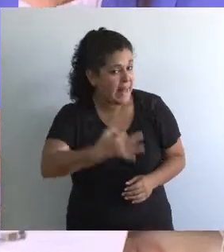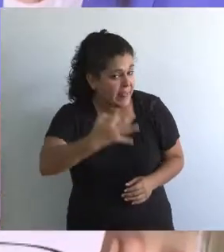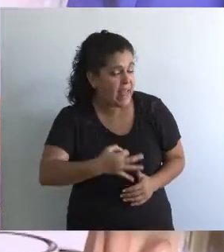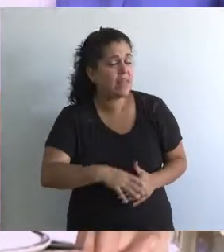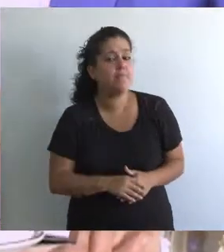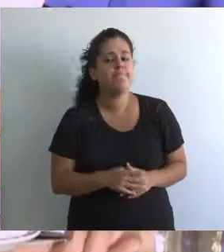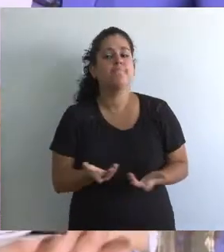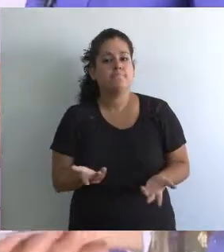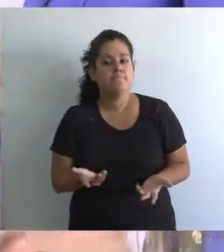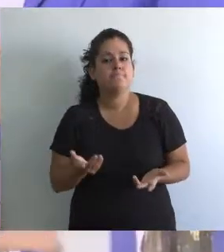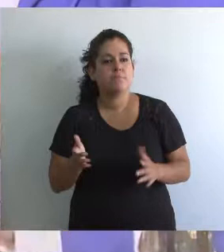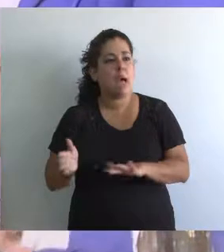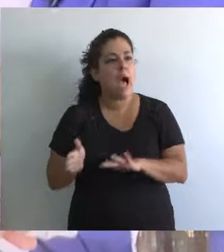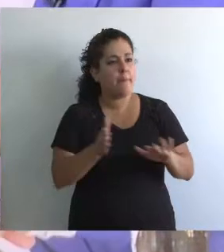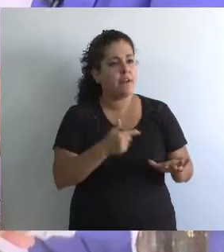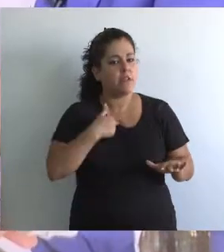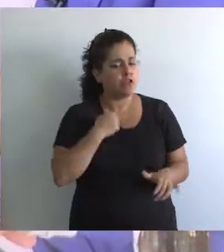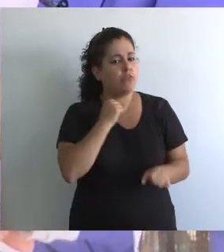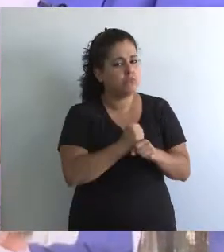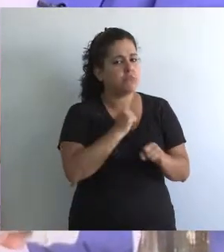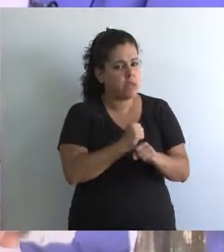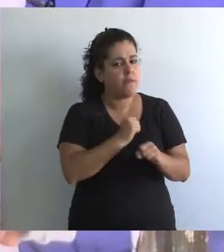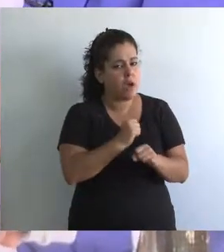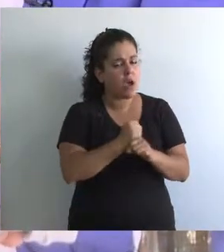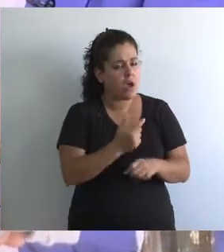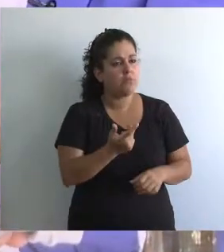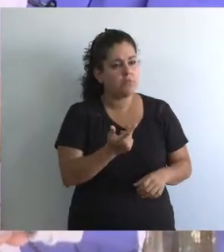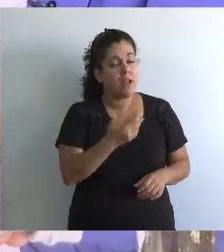realidad, más allá de haber trabajado durante